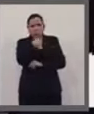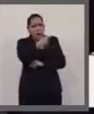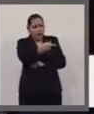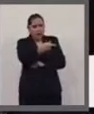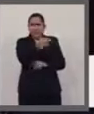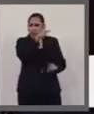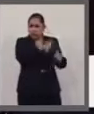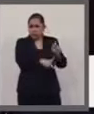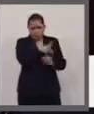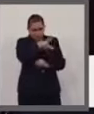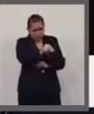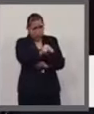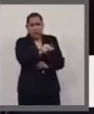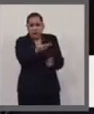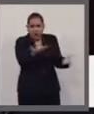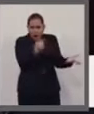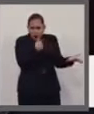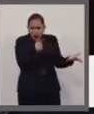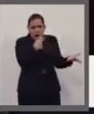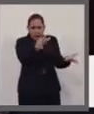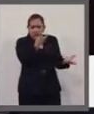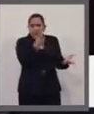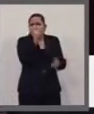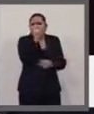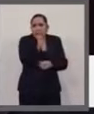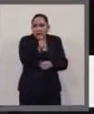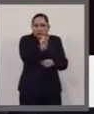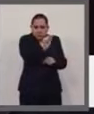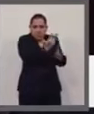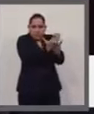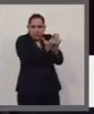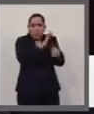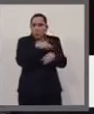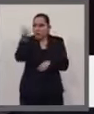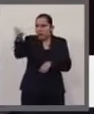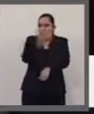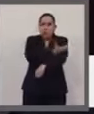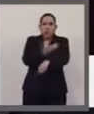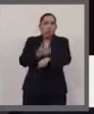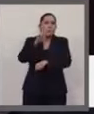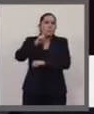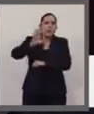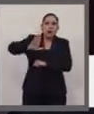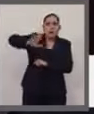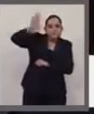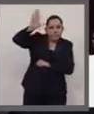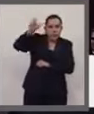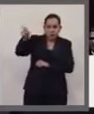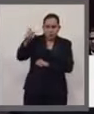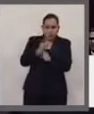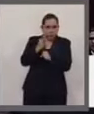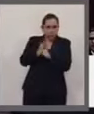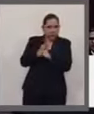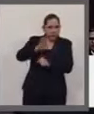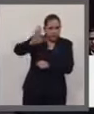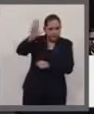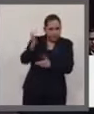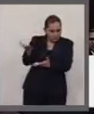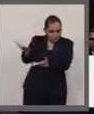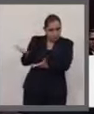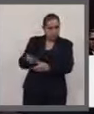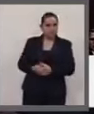es interrupción. Es una pausa, dado que una compañera está solicitando el uso de la palabra. Ya tuvo